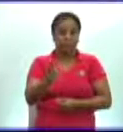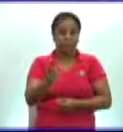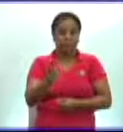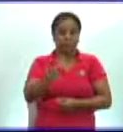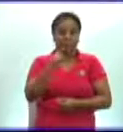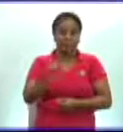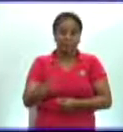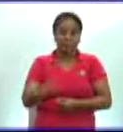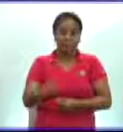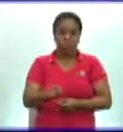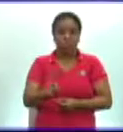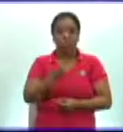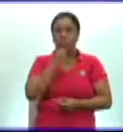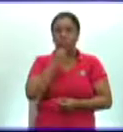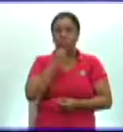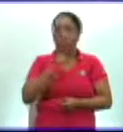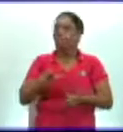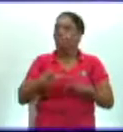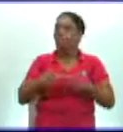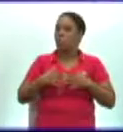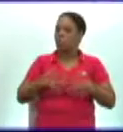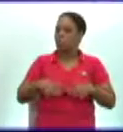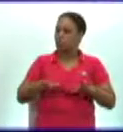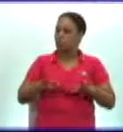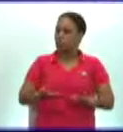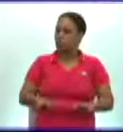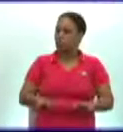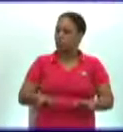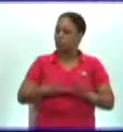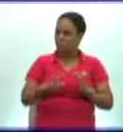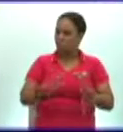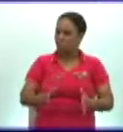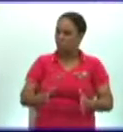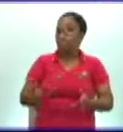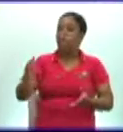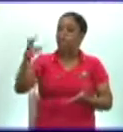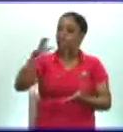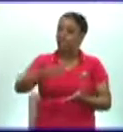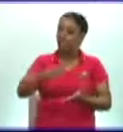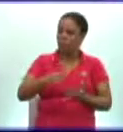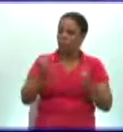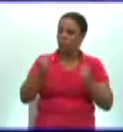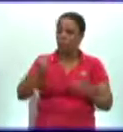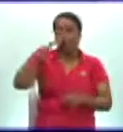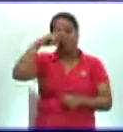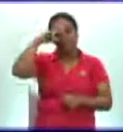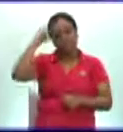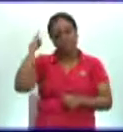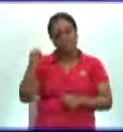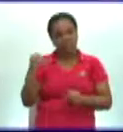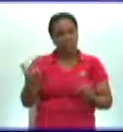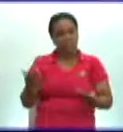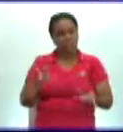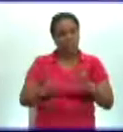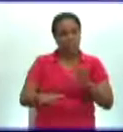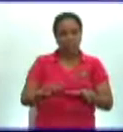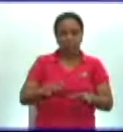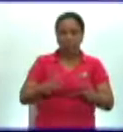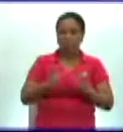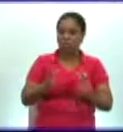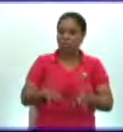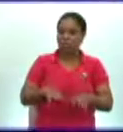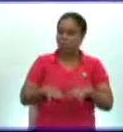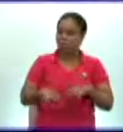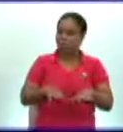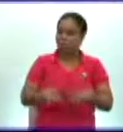reposo y que actúan fuerza? Por supuesto que sí. ¿Puede? ¿De qué depende realmente que un cuerpo se mueva? Bueno, por la aplicación